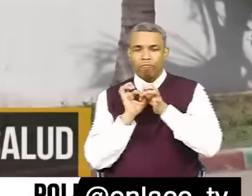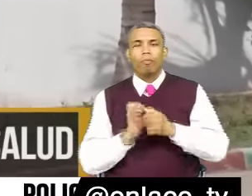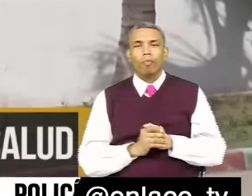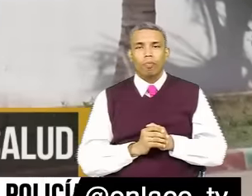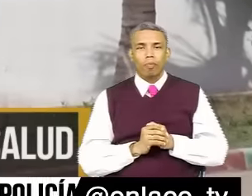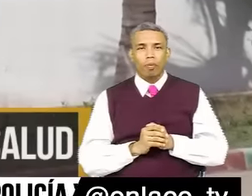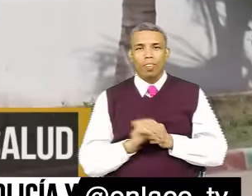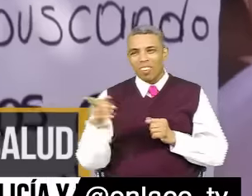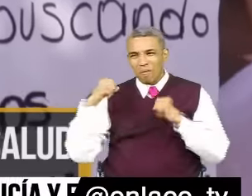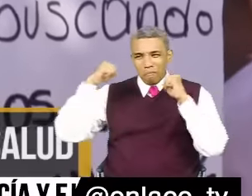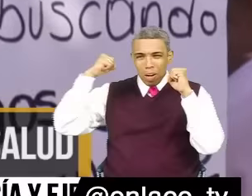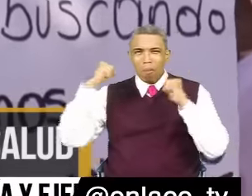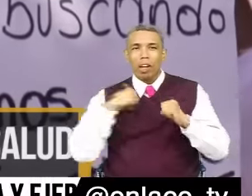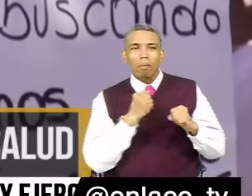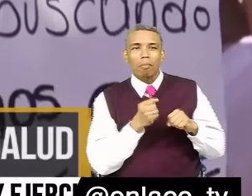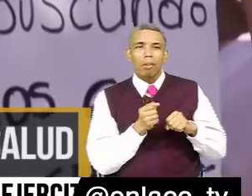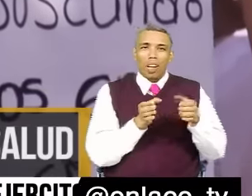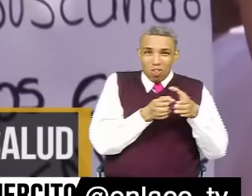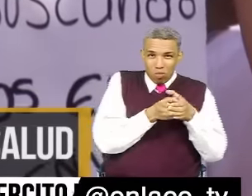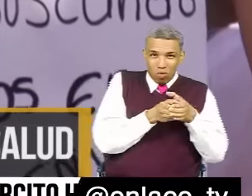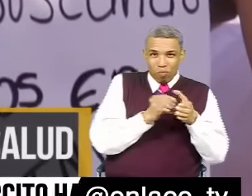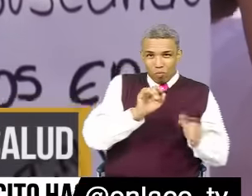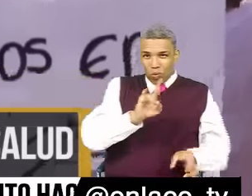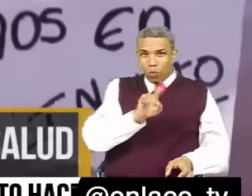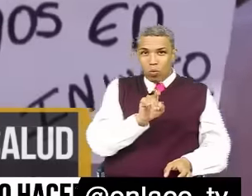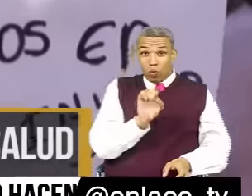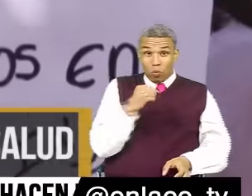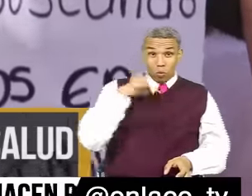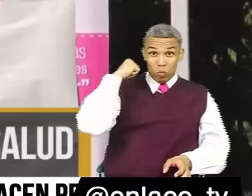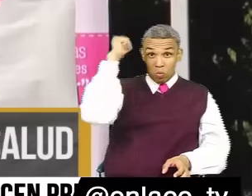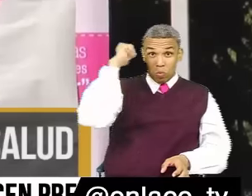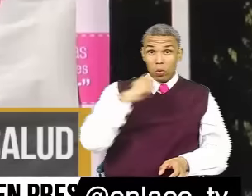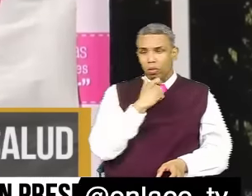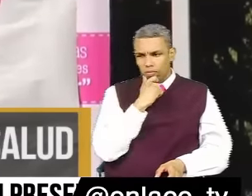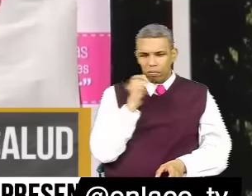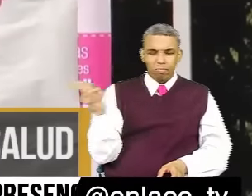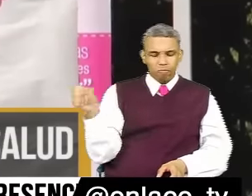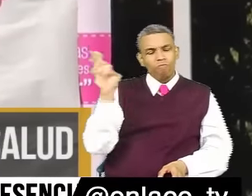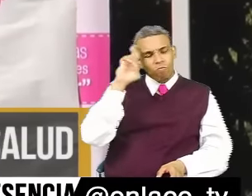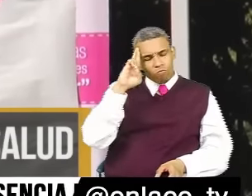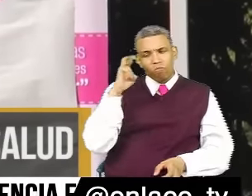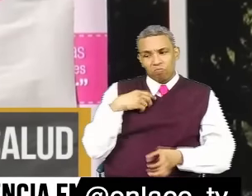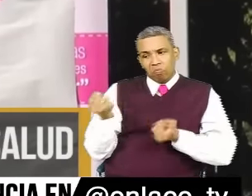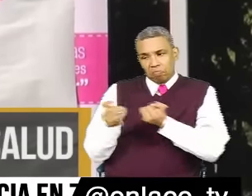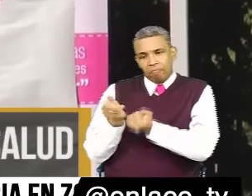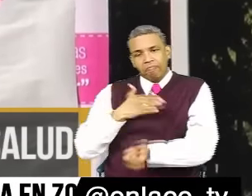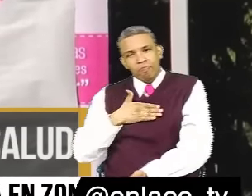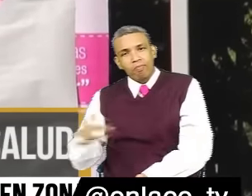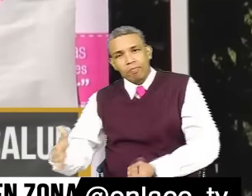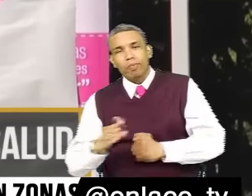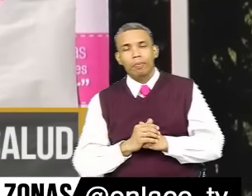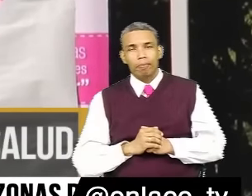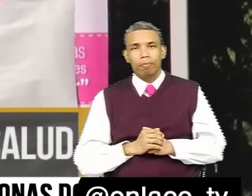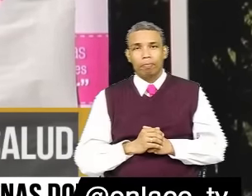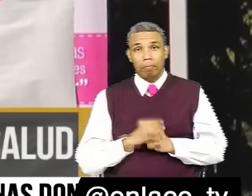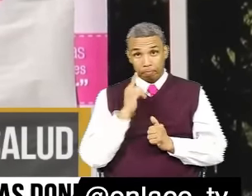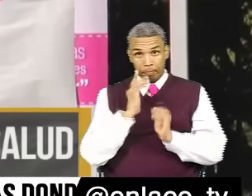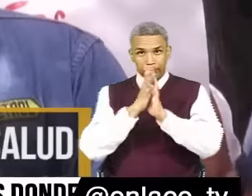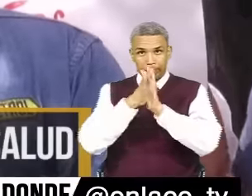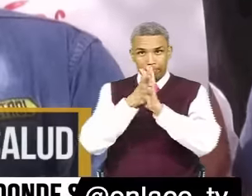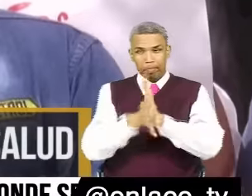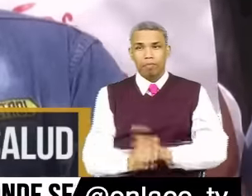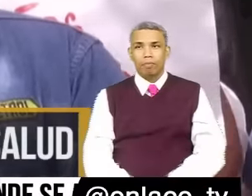la jornada de protestas pacífica que se adelantó en los diferentes puestos de salud, en donde no se levantará el paro hasta que tengan respuestas